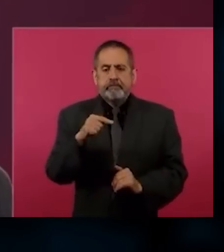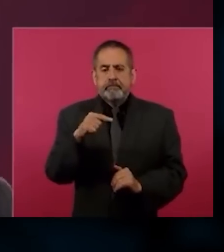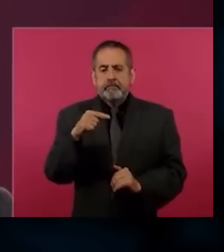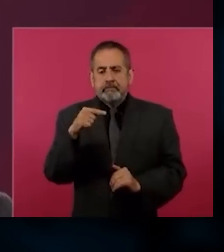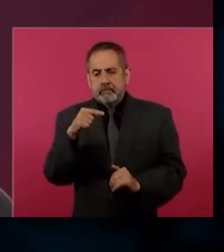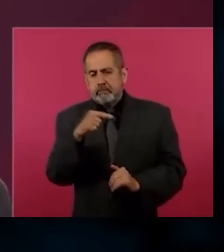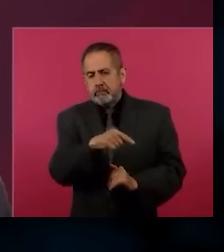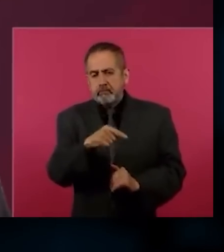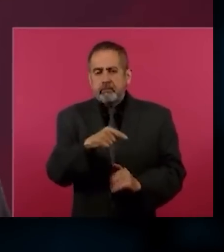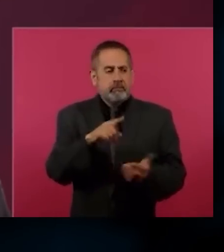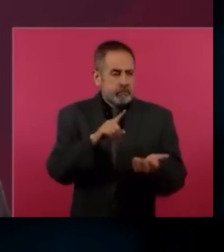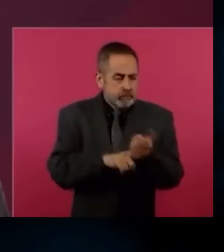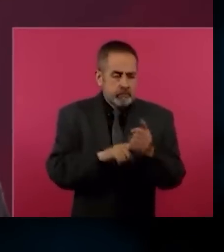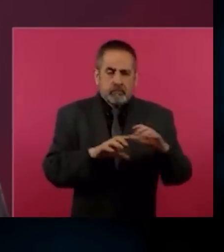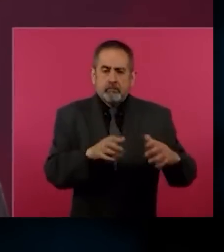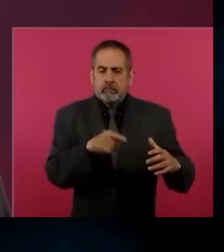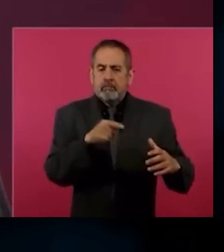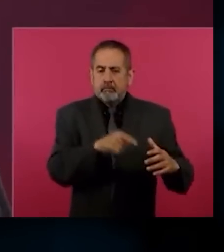estar habiendo